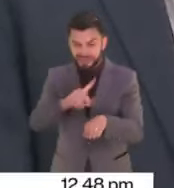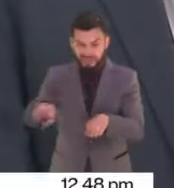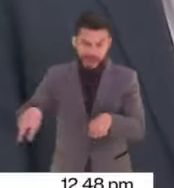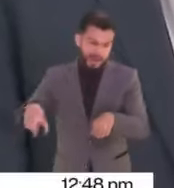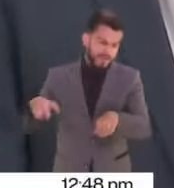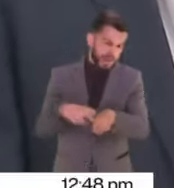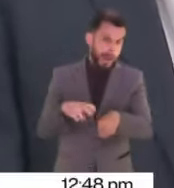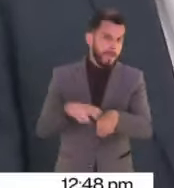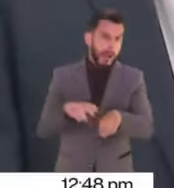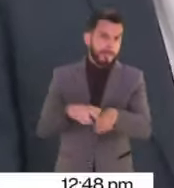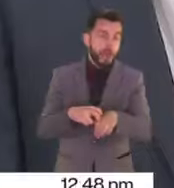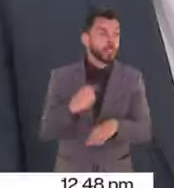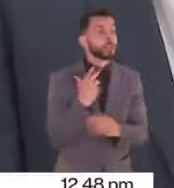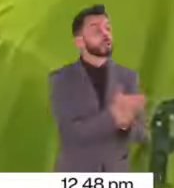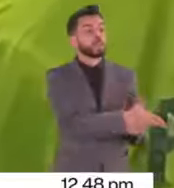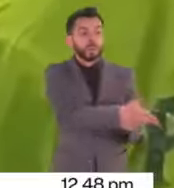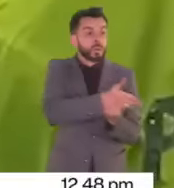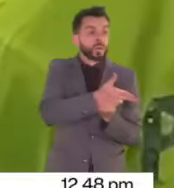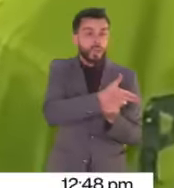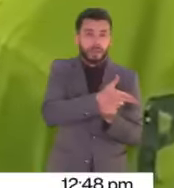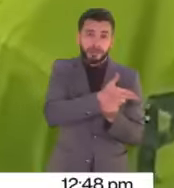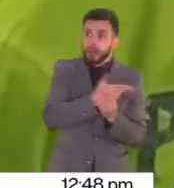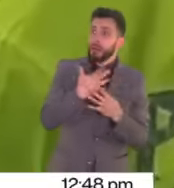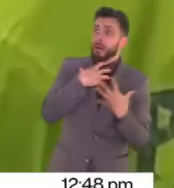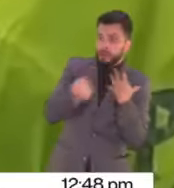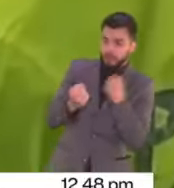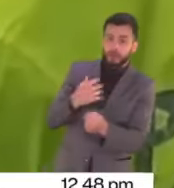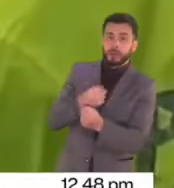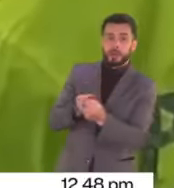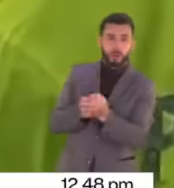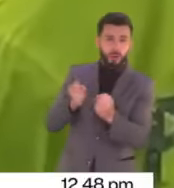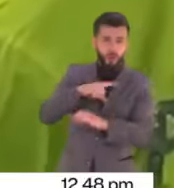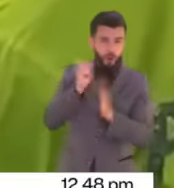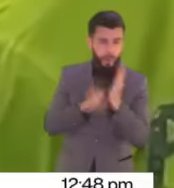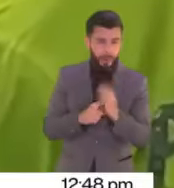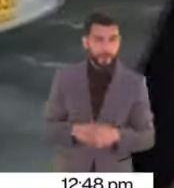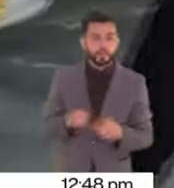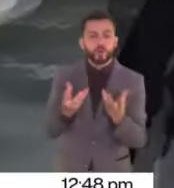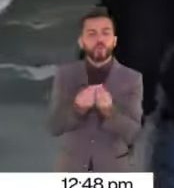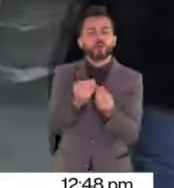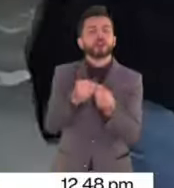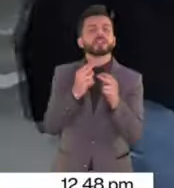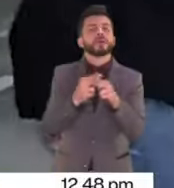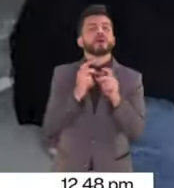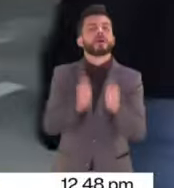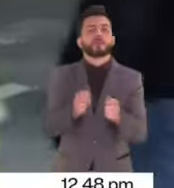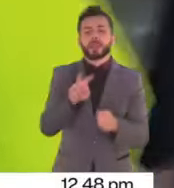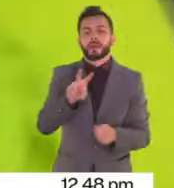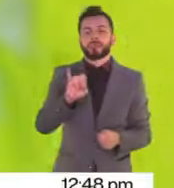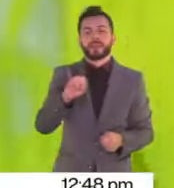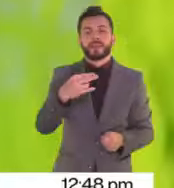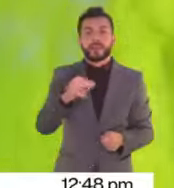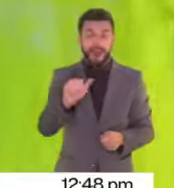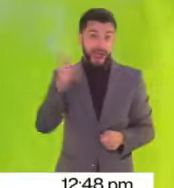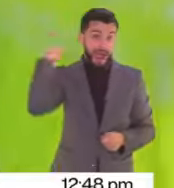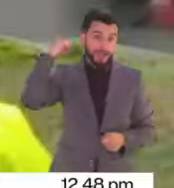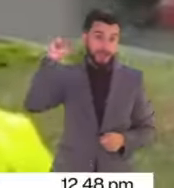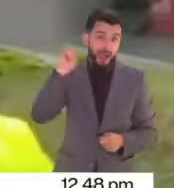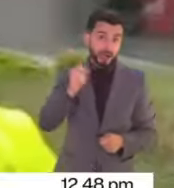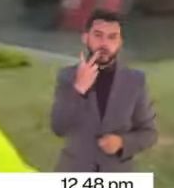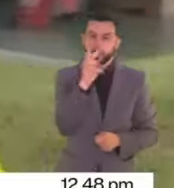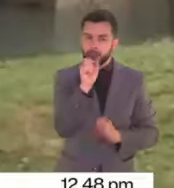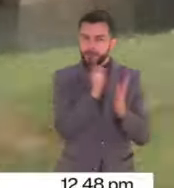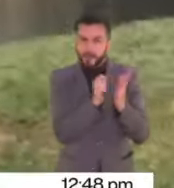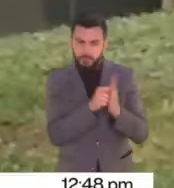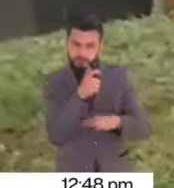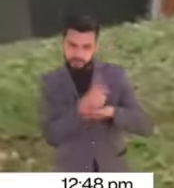abordados con armas de fuego. Al grupo conocido como La Viña le seguían la pista desde hace más de un año y se tenían más de 20 registros.